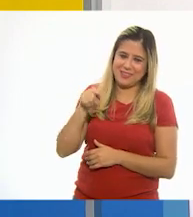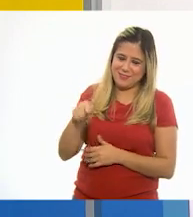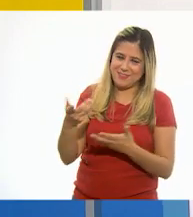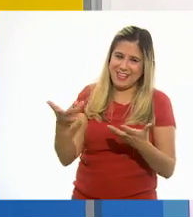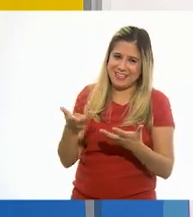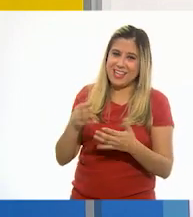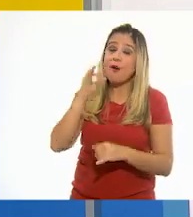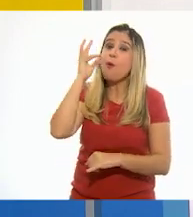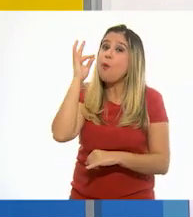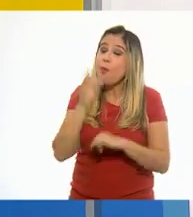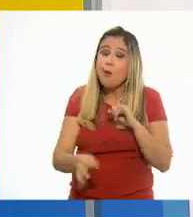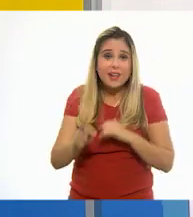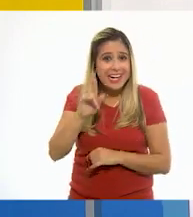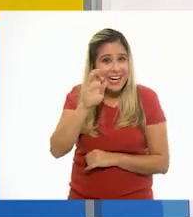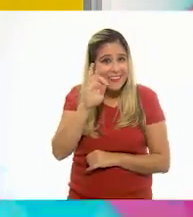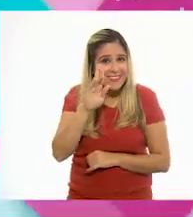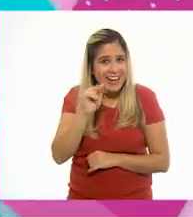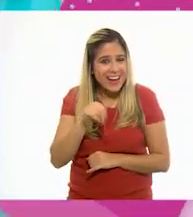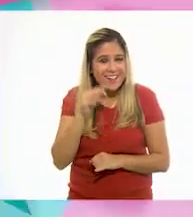un último refrán.